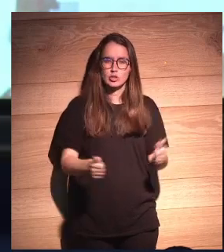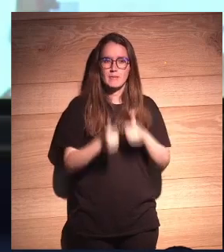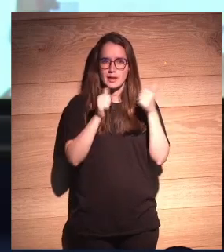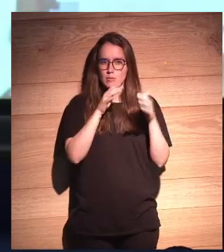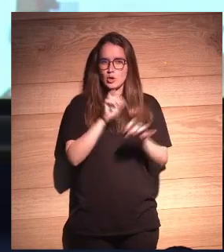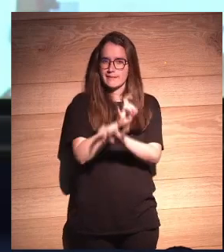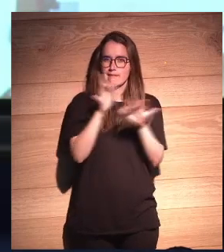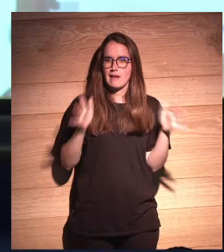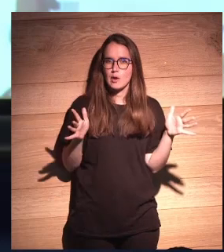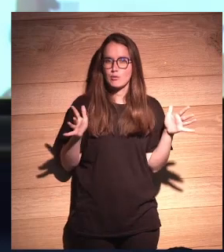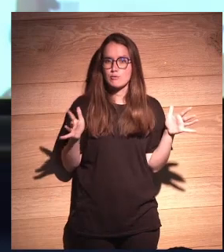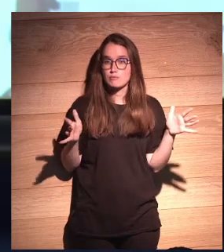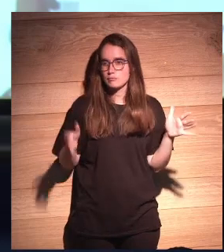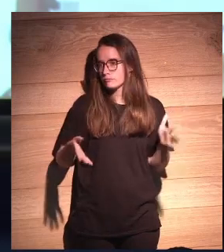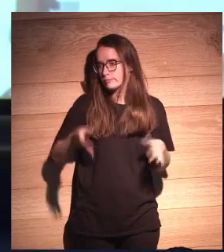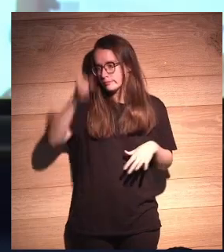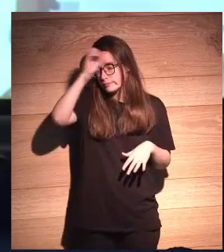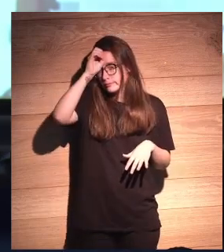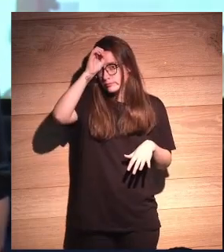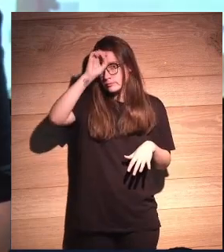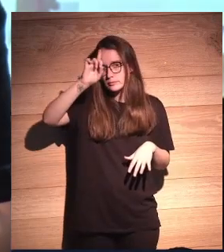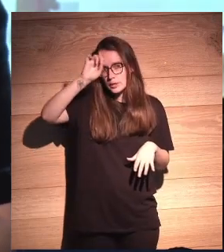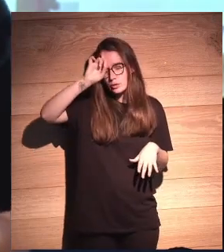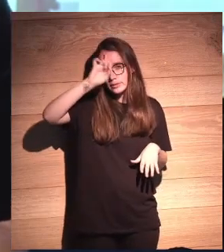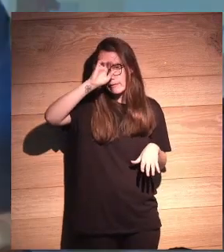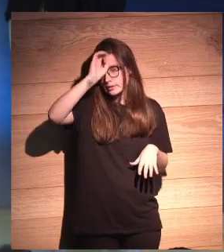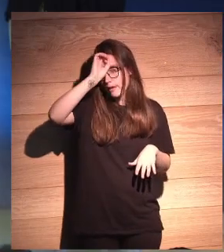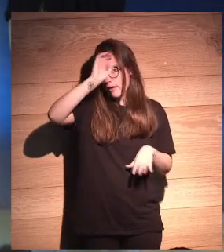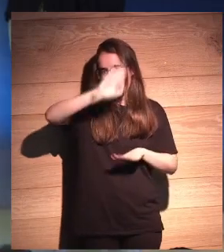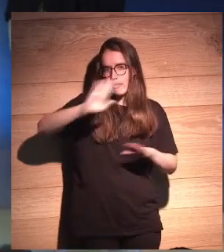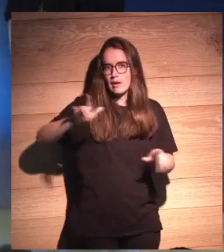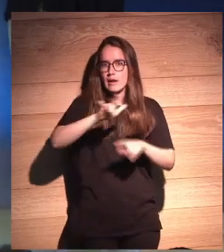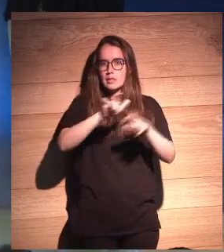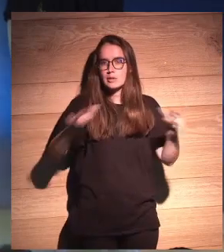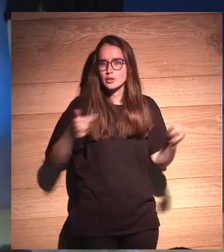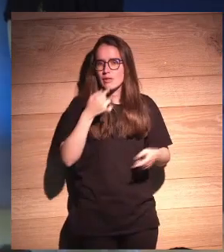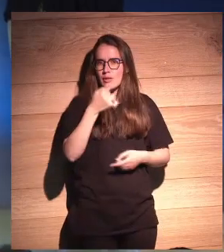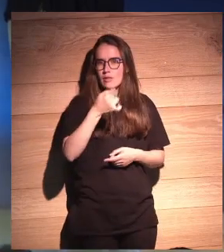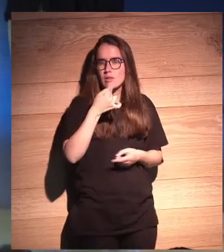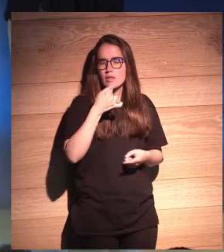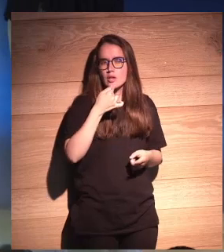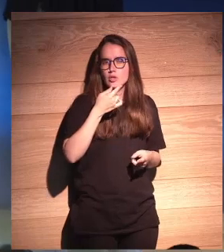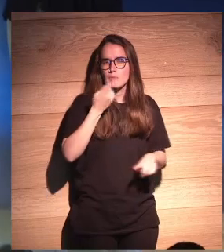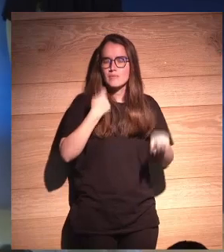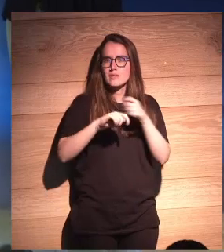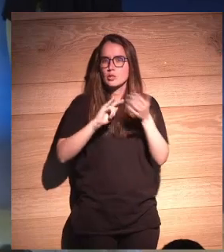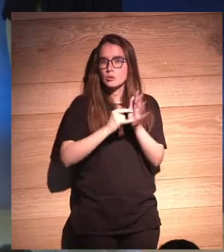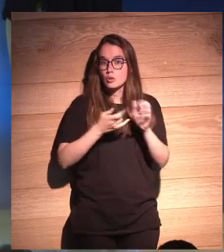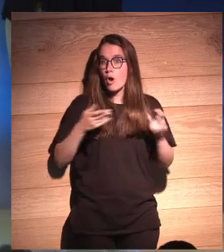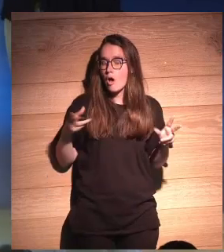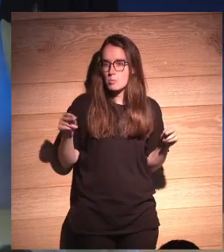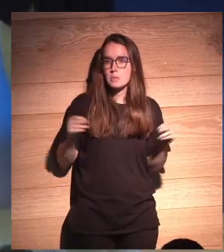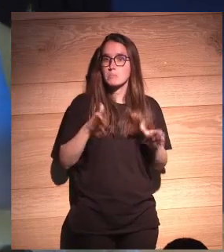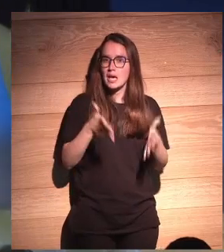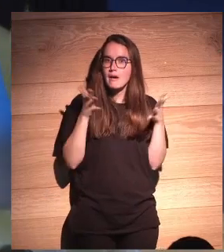porque claro, no tienes ni idea de nada, no sabes nada, o sea, la gente te está diciendo, no, es que quiero venderte proyecto, y tú estás en plan, wow,